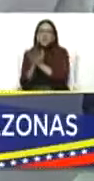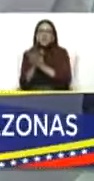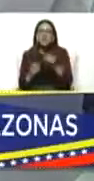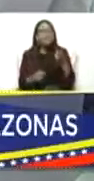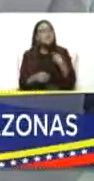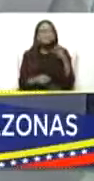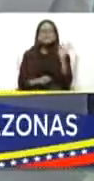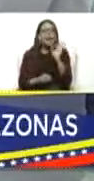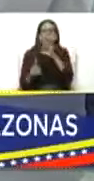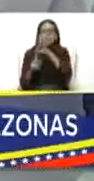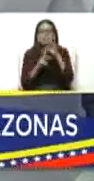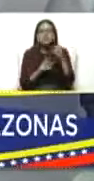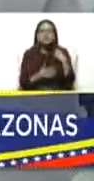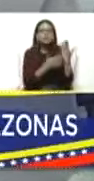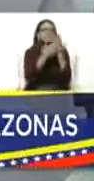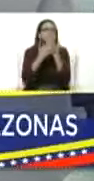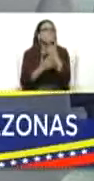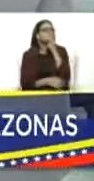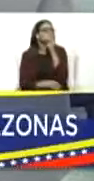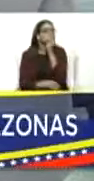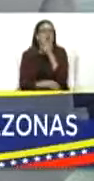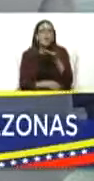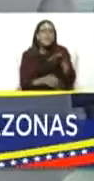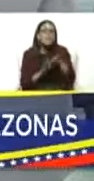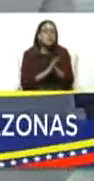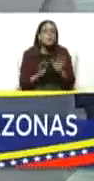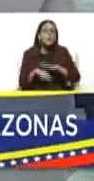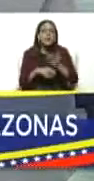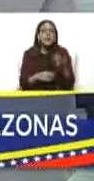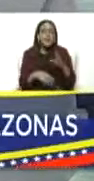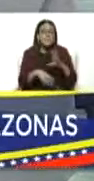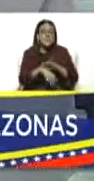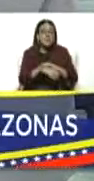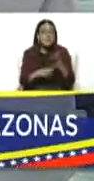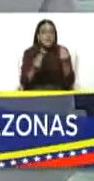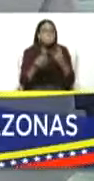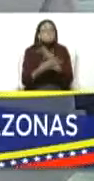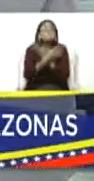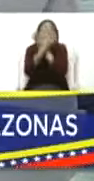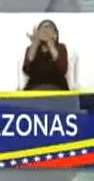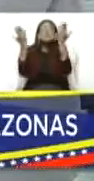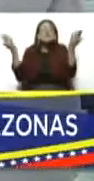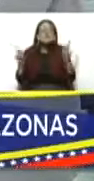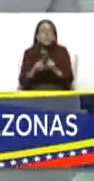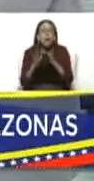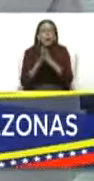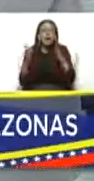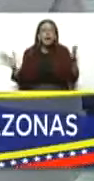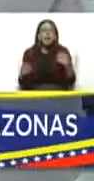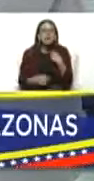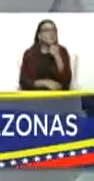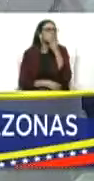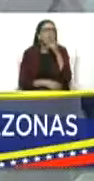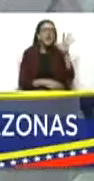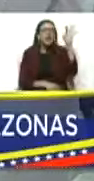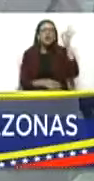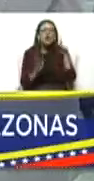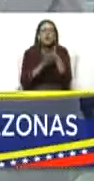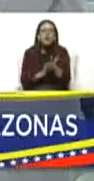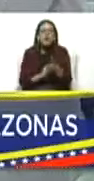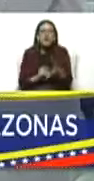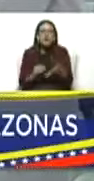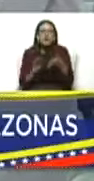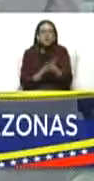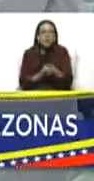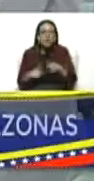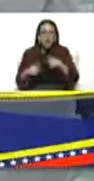allí todavía. Pues la medicina es muy amplia y tomar una decisión así no es algo tan sencillo,